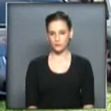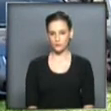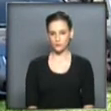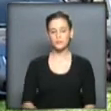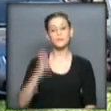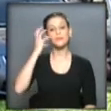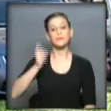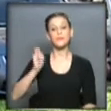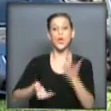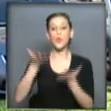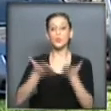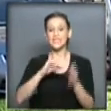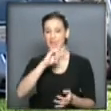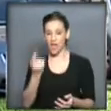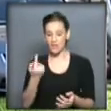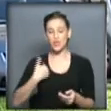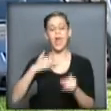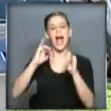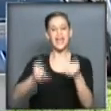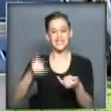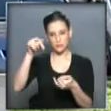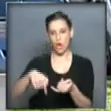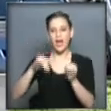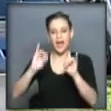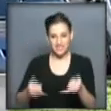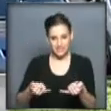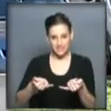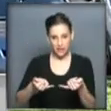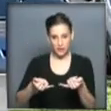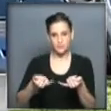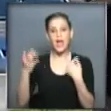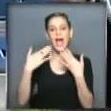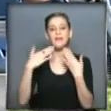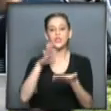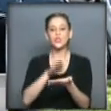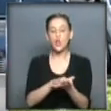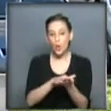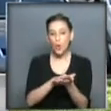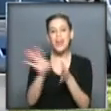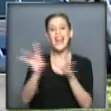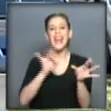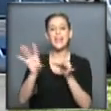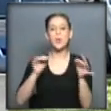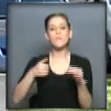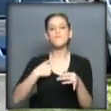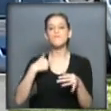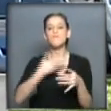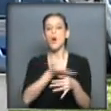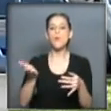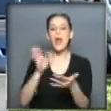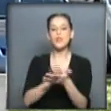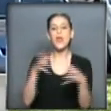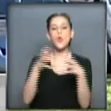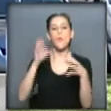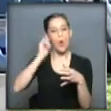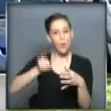La Corte Suprema de Justicia de la Nación aceptó hoy tratar por razones de urgencia la causa sobre la elección popular de los integrantes del Consejo de la